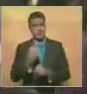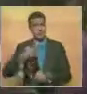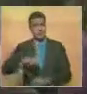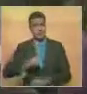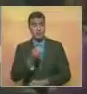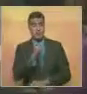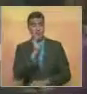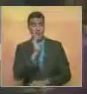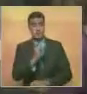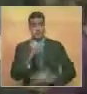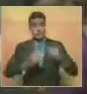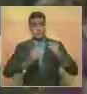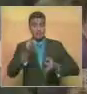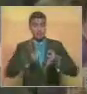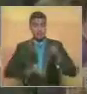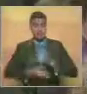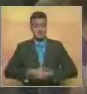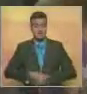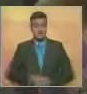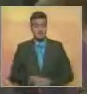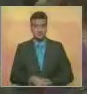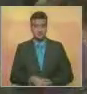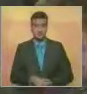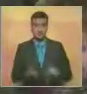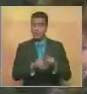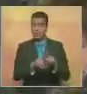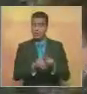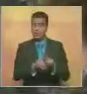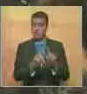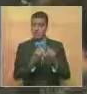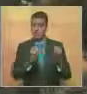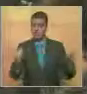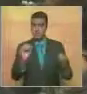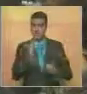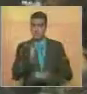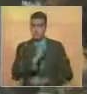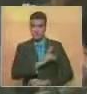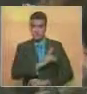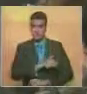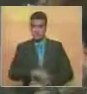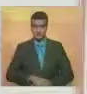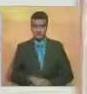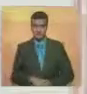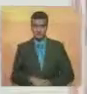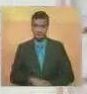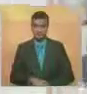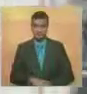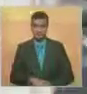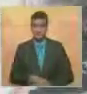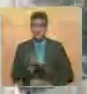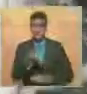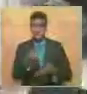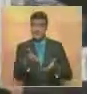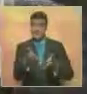una información justa y balanceada, así como es el eslogan de nuestro noticiero Venevisión. Y